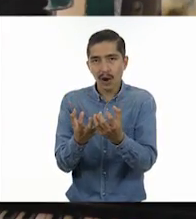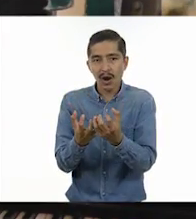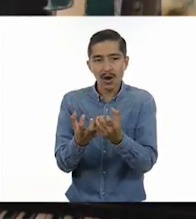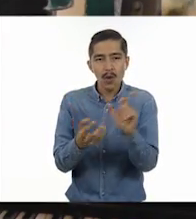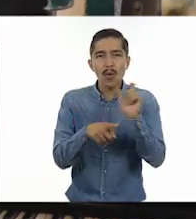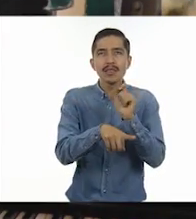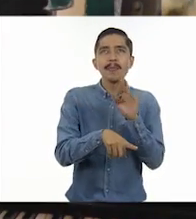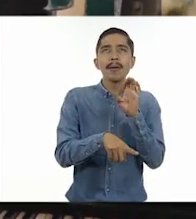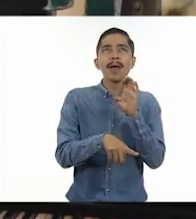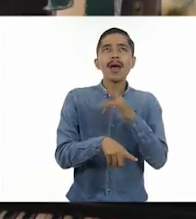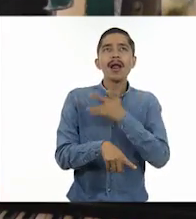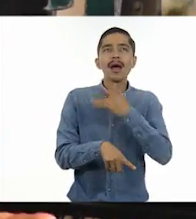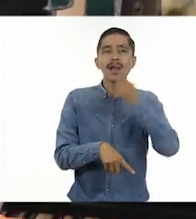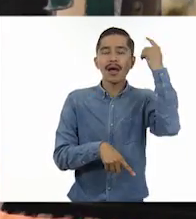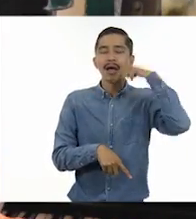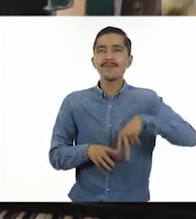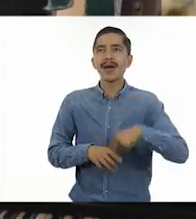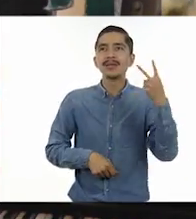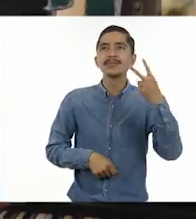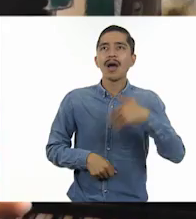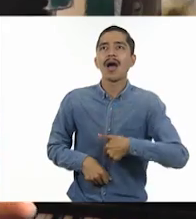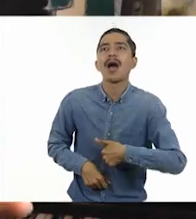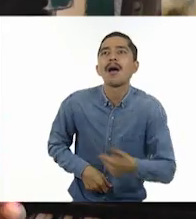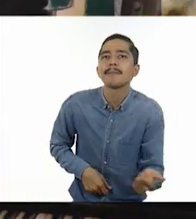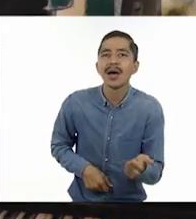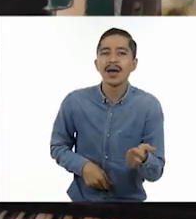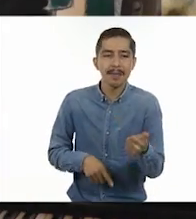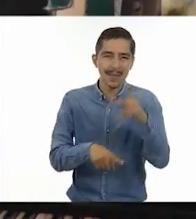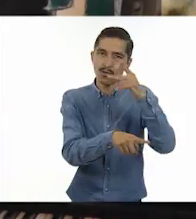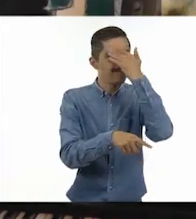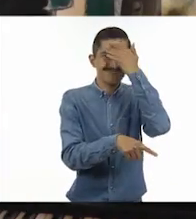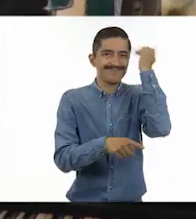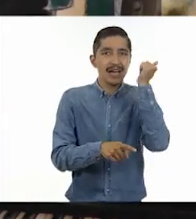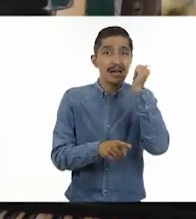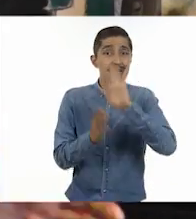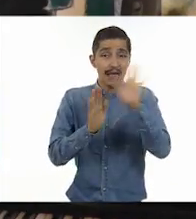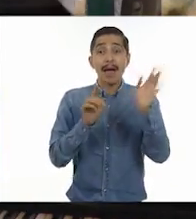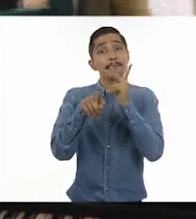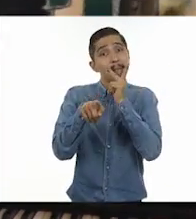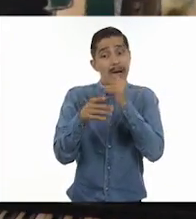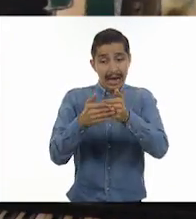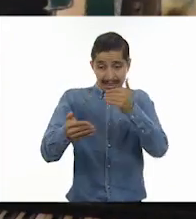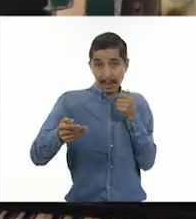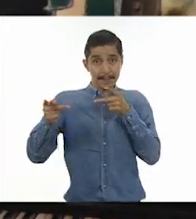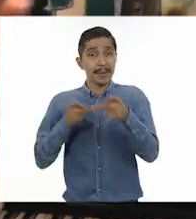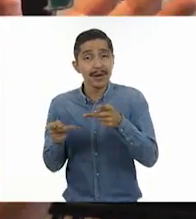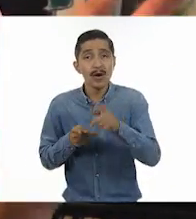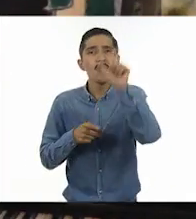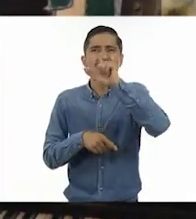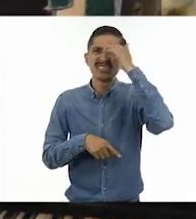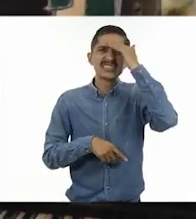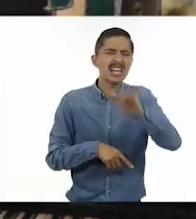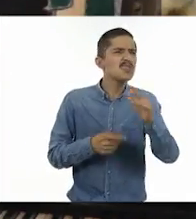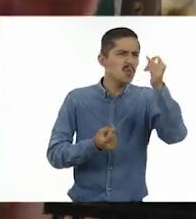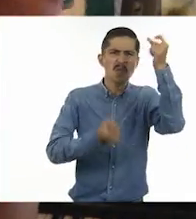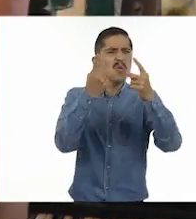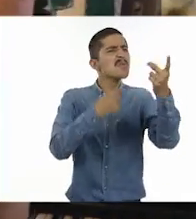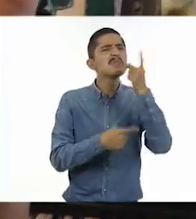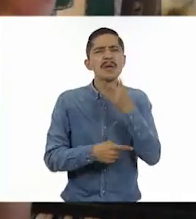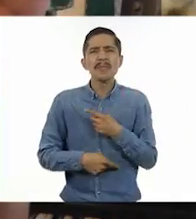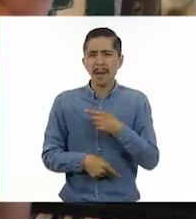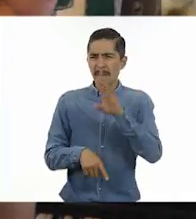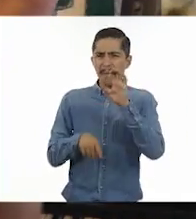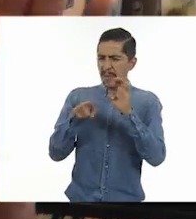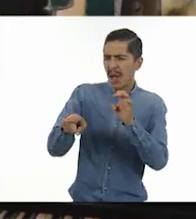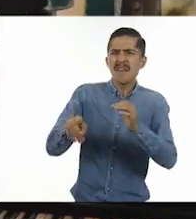vacío existencial que él hasta el momento no sabe qué es, tú ya estés preparado. Cuando otras señoras en la calle me decían, ese bebé